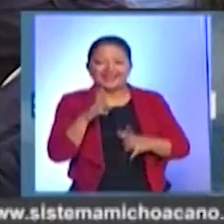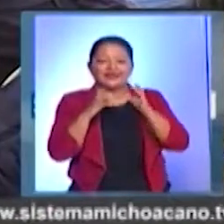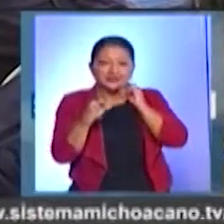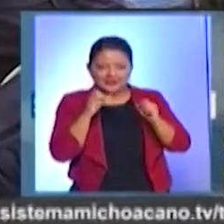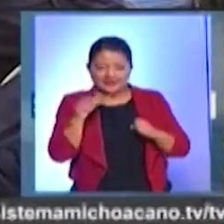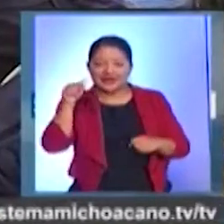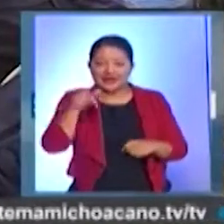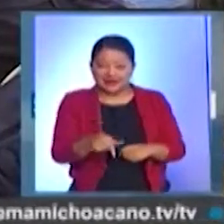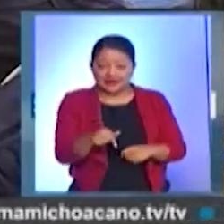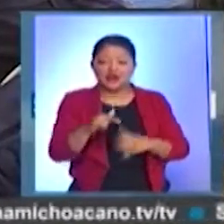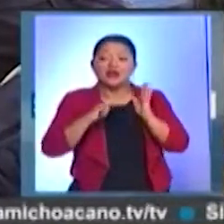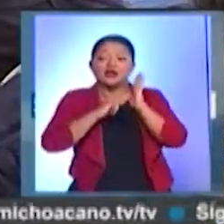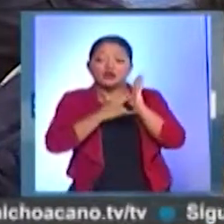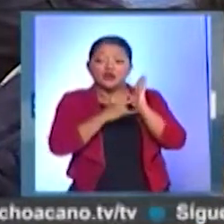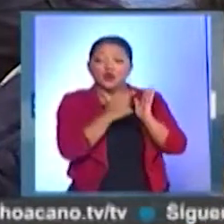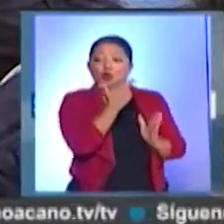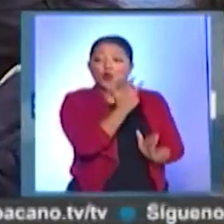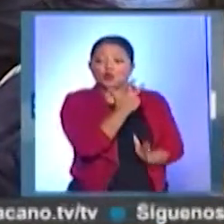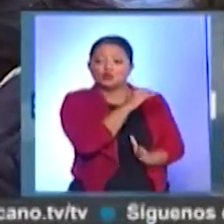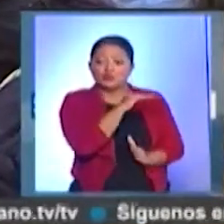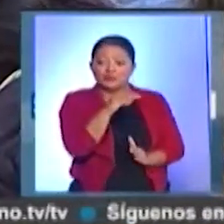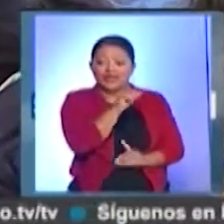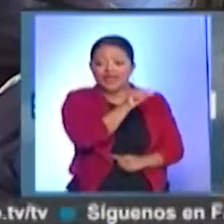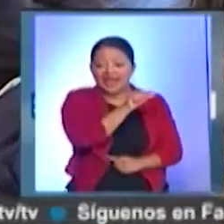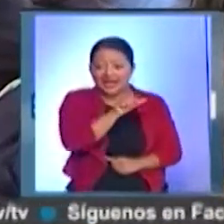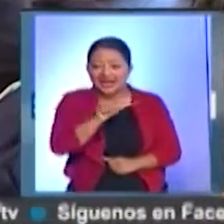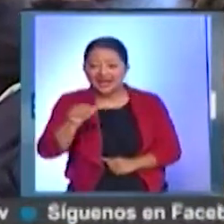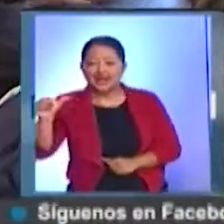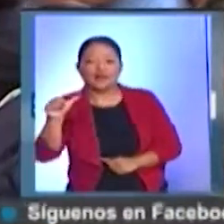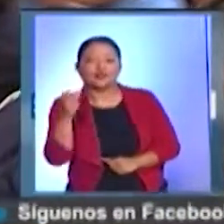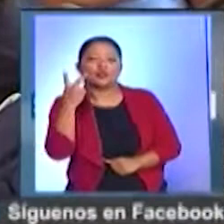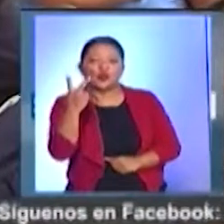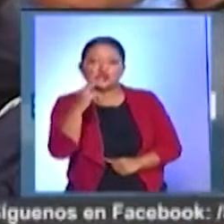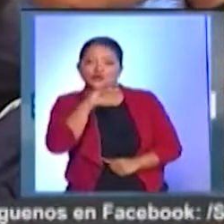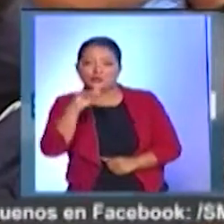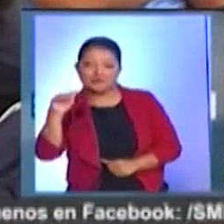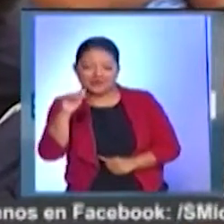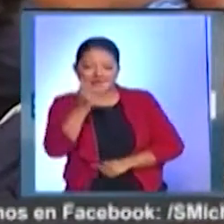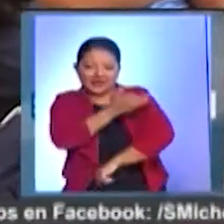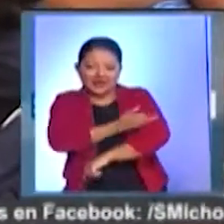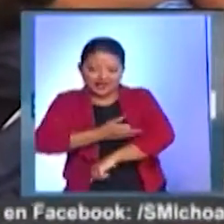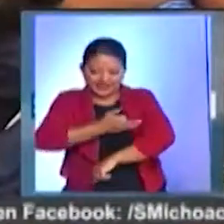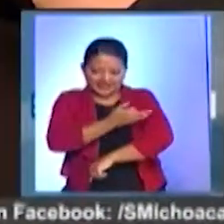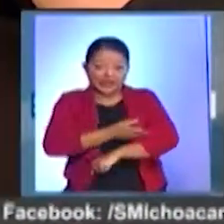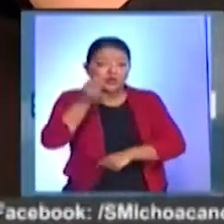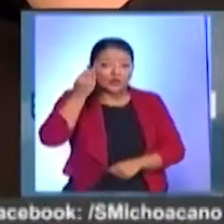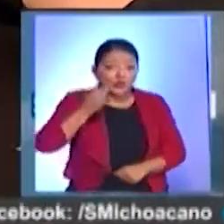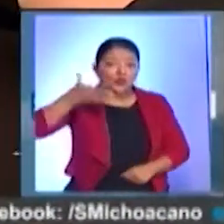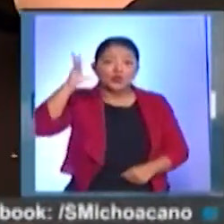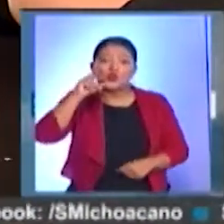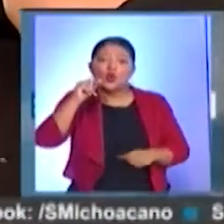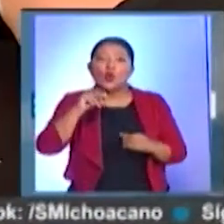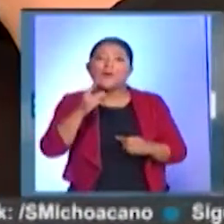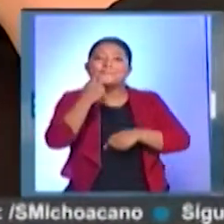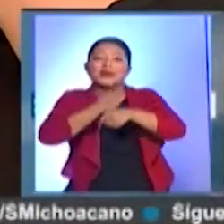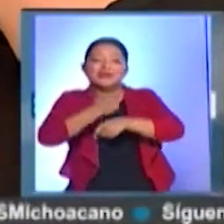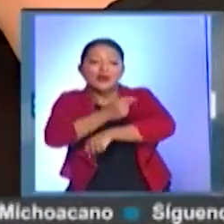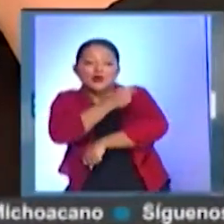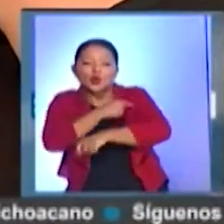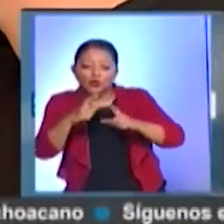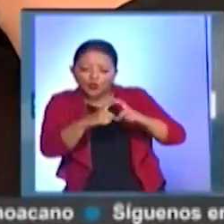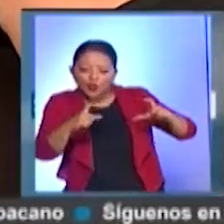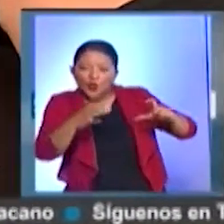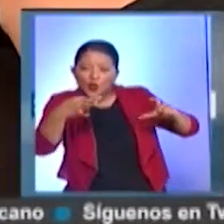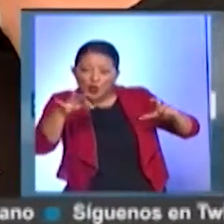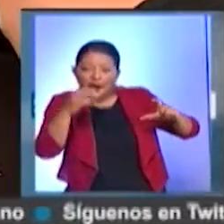el horario será de las 8 30 de la mañana a las dos y media de la tarde no se le olvide llevar su expediente el comprobante